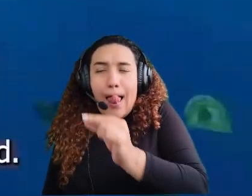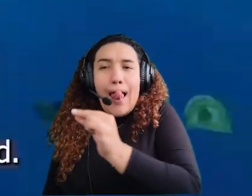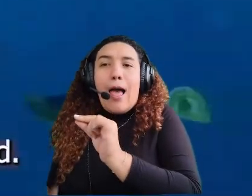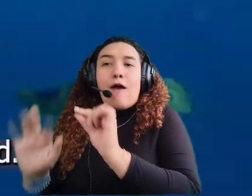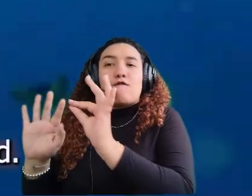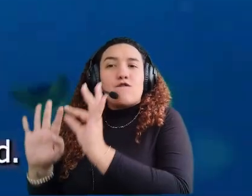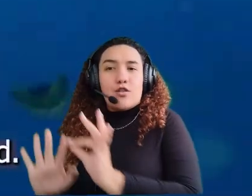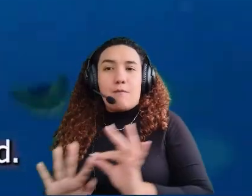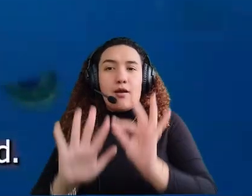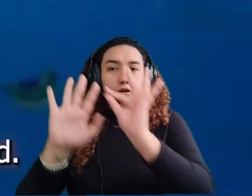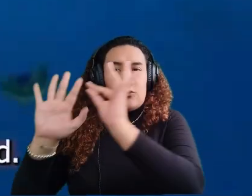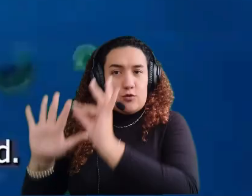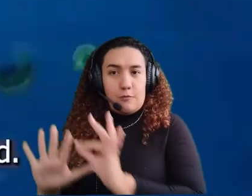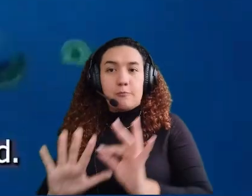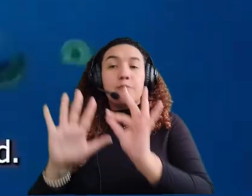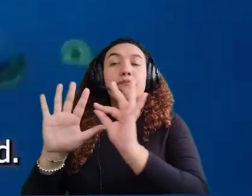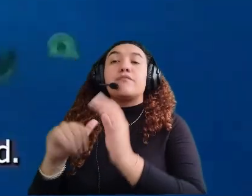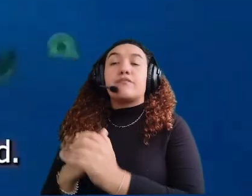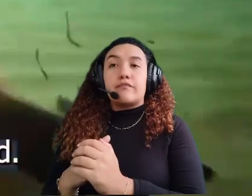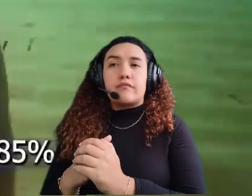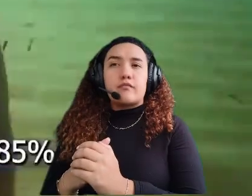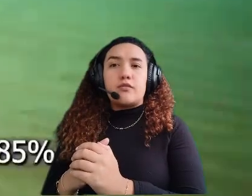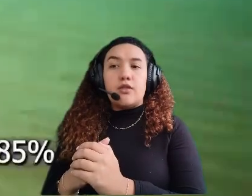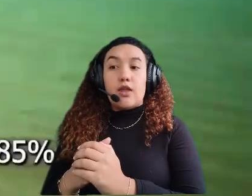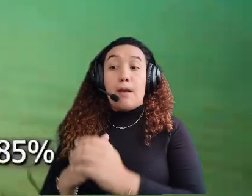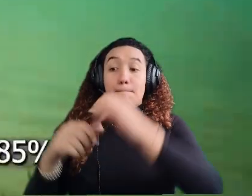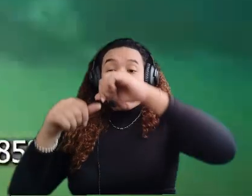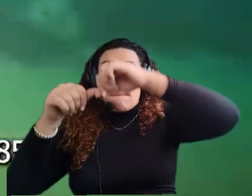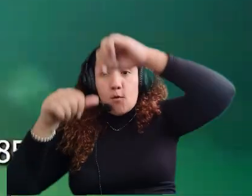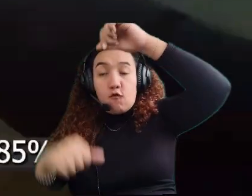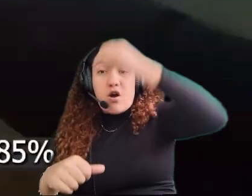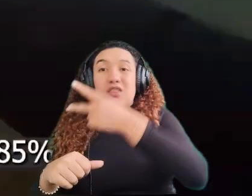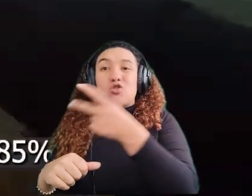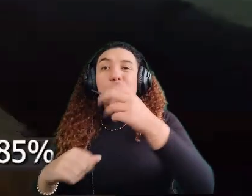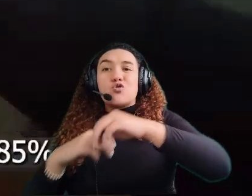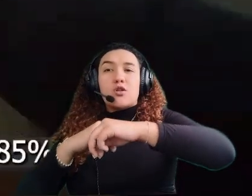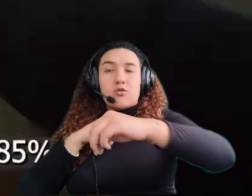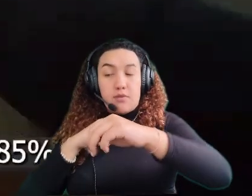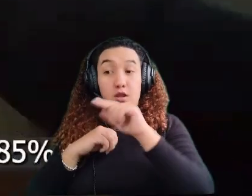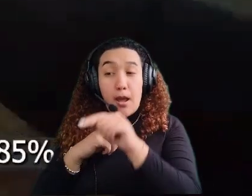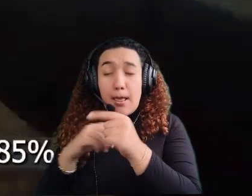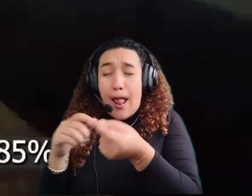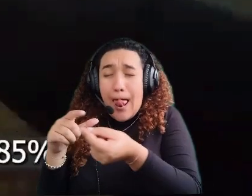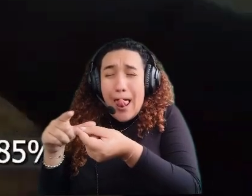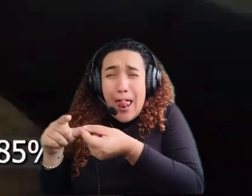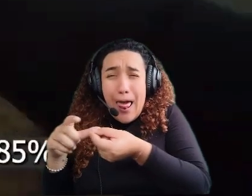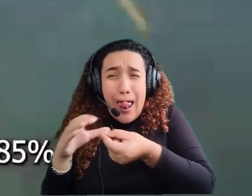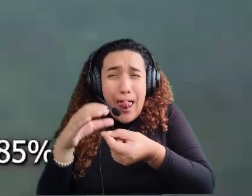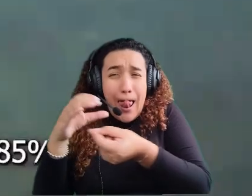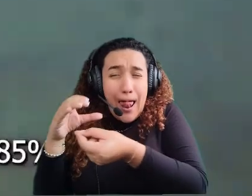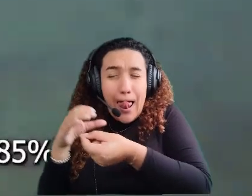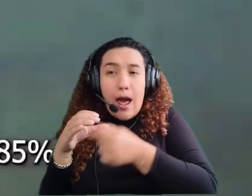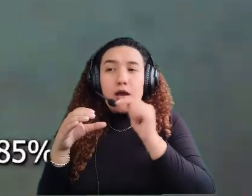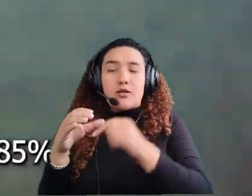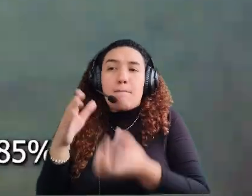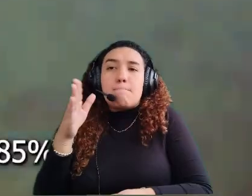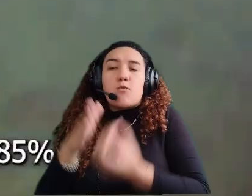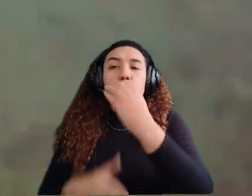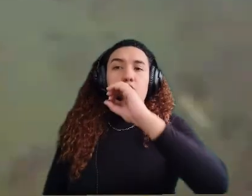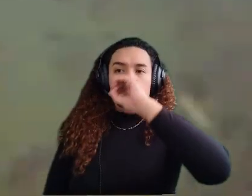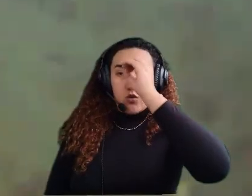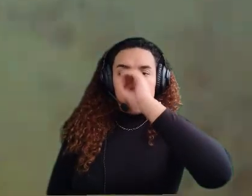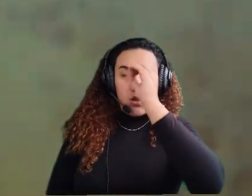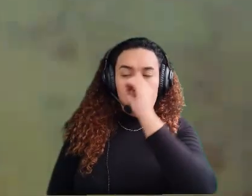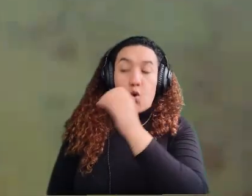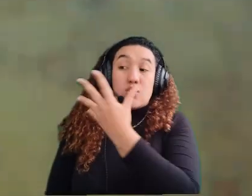flotan en los primeros 200 metros de profundidad. Estas criaturas microscópicas producen entre el 50 y el 85%